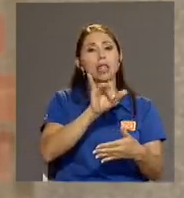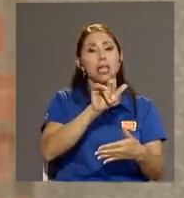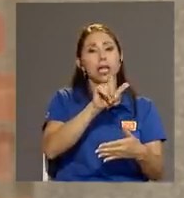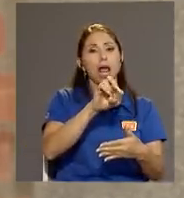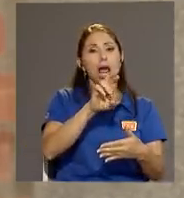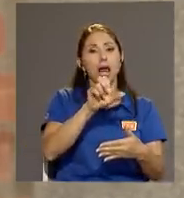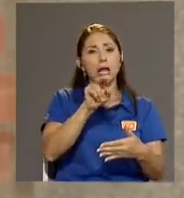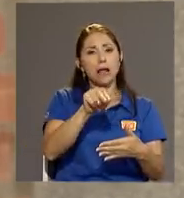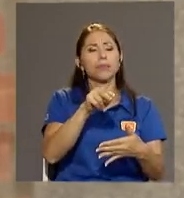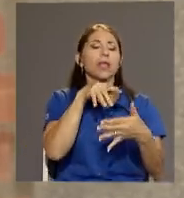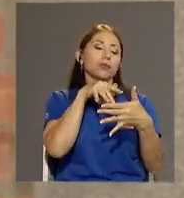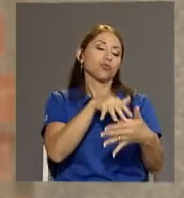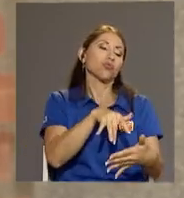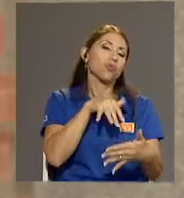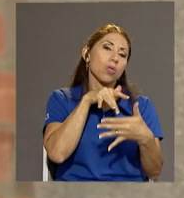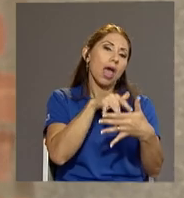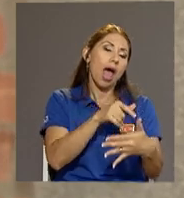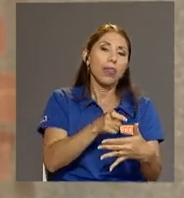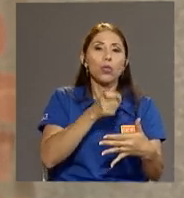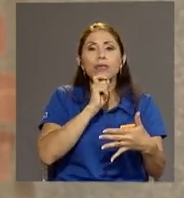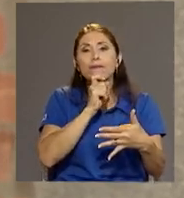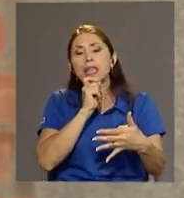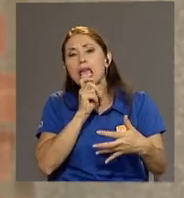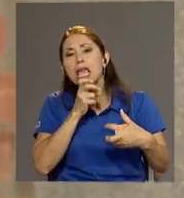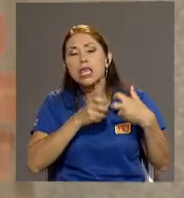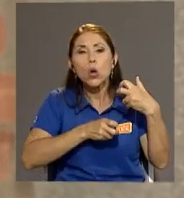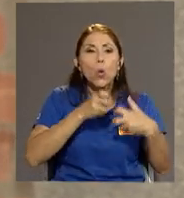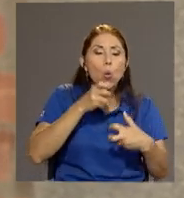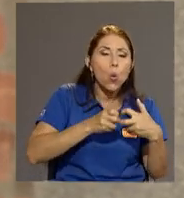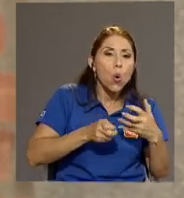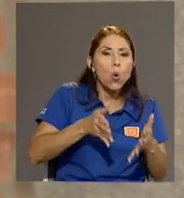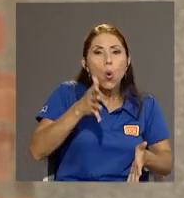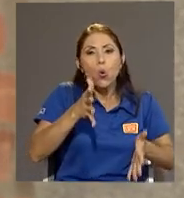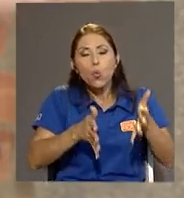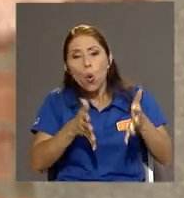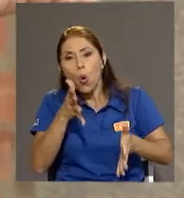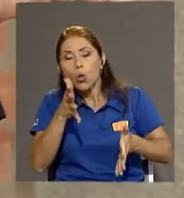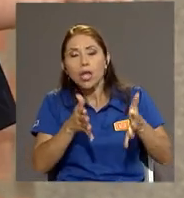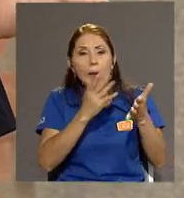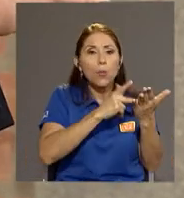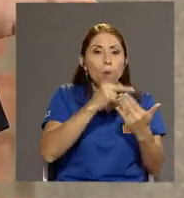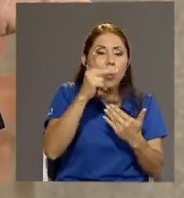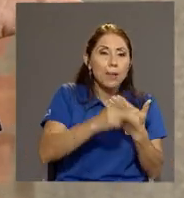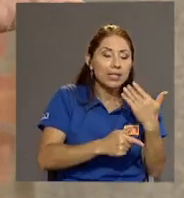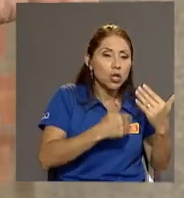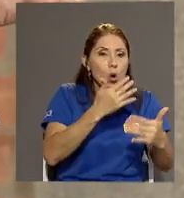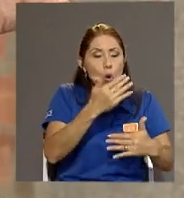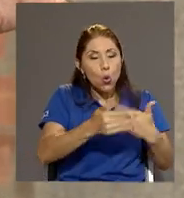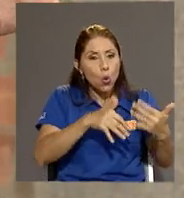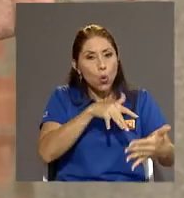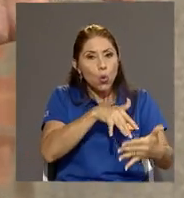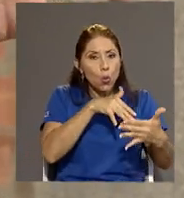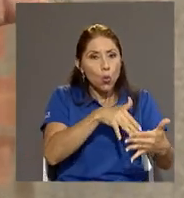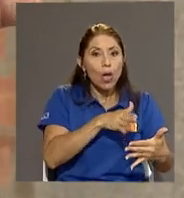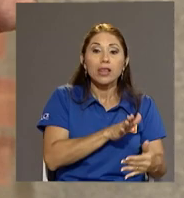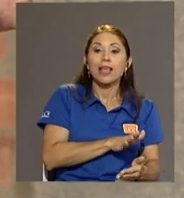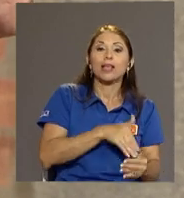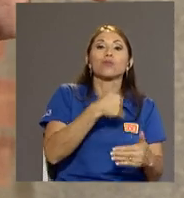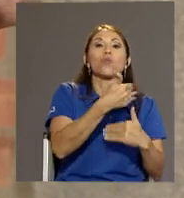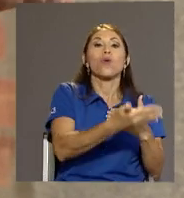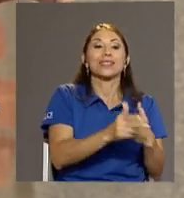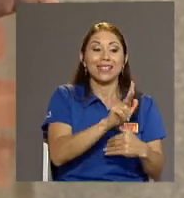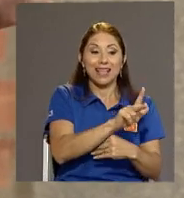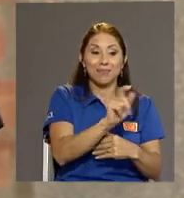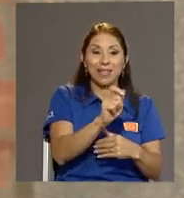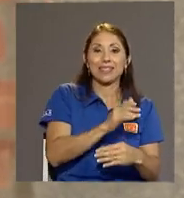hacer programación y de conceptos de robótica de alguna manera, y otros 3 meses están con don Franklin Chang en